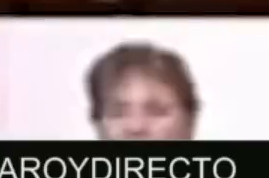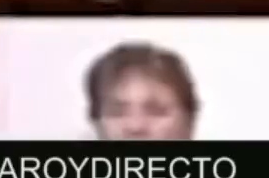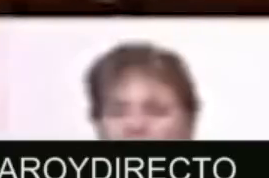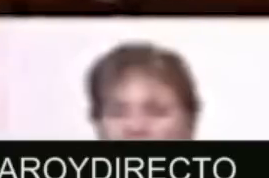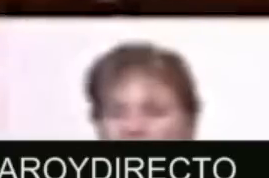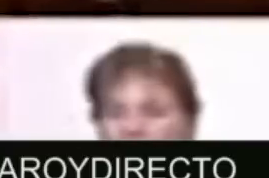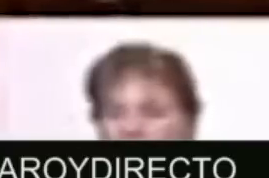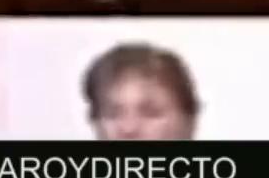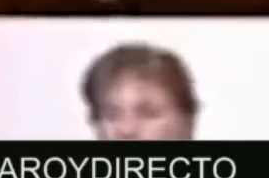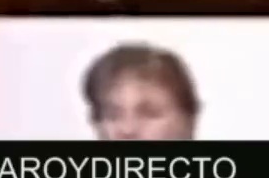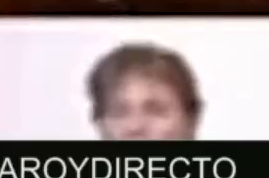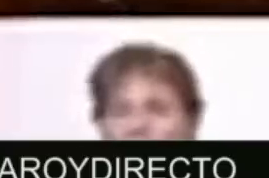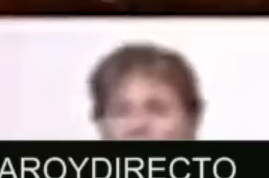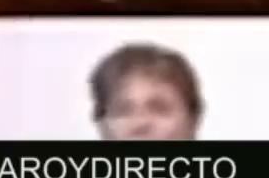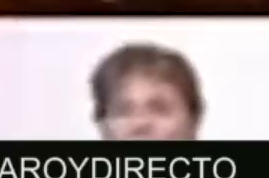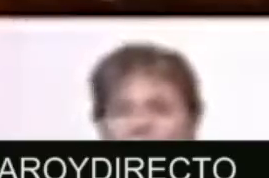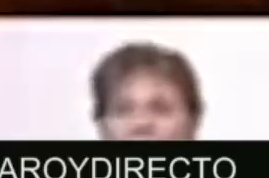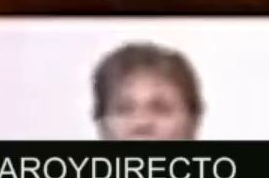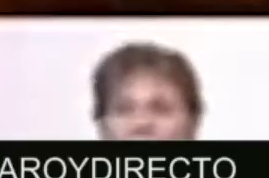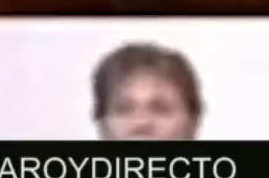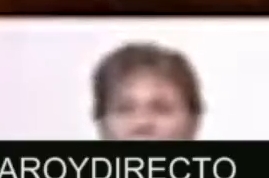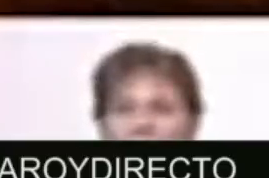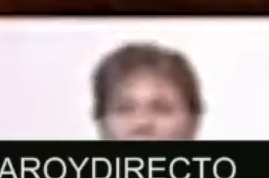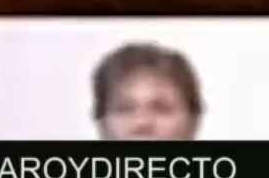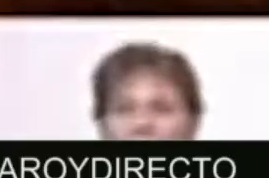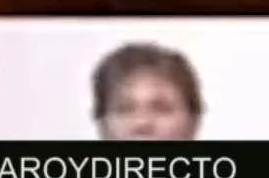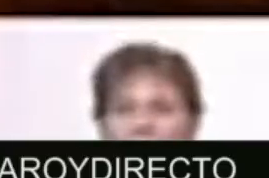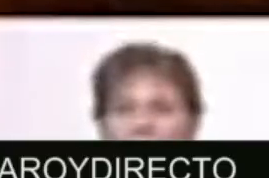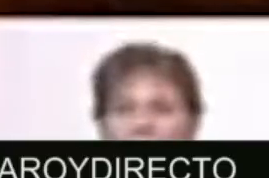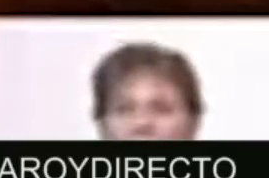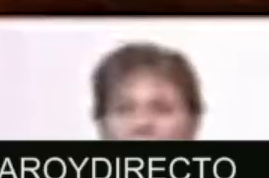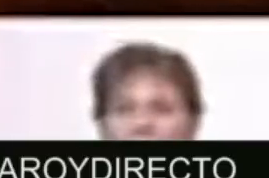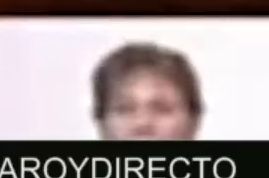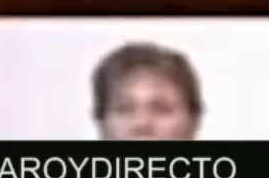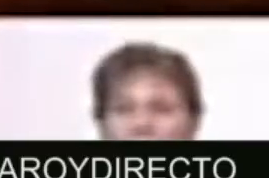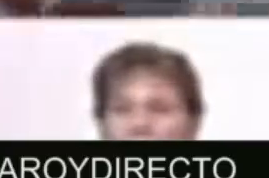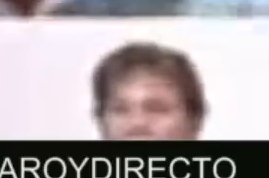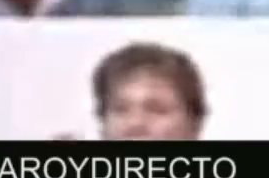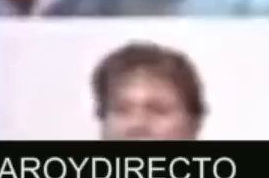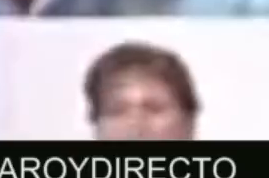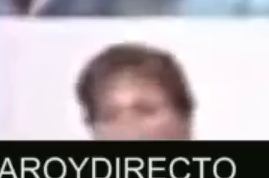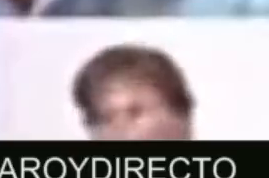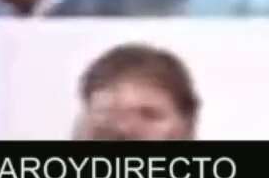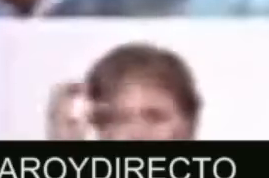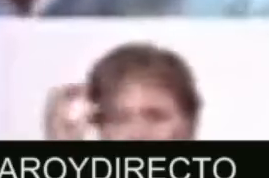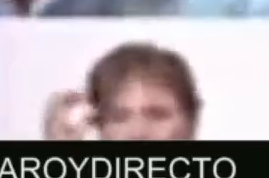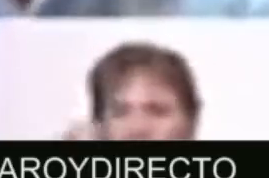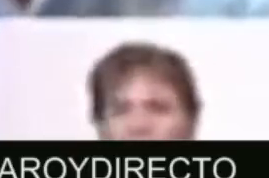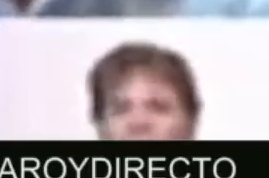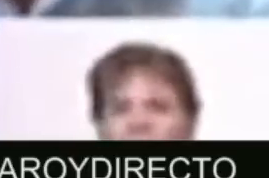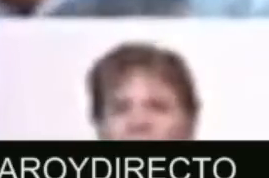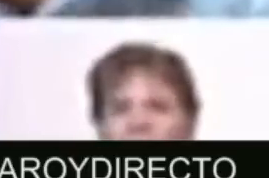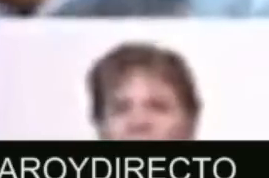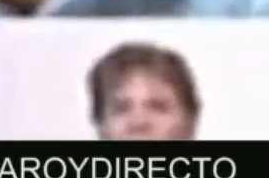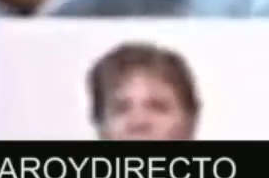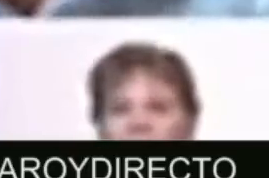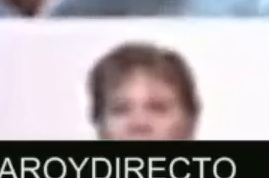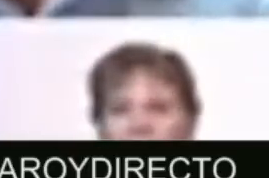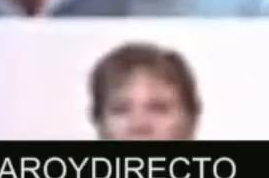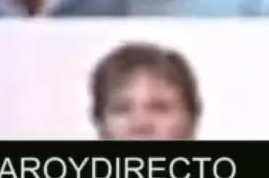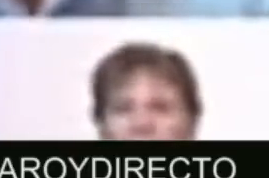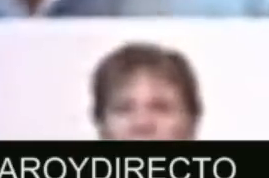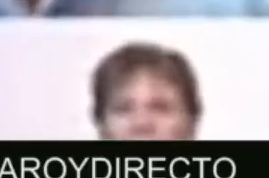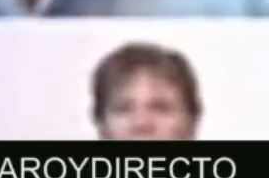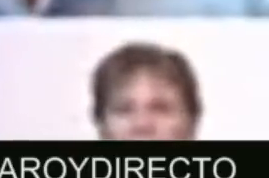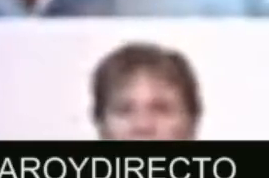micrófono. he solicitado que esta audiencia sea de carácter, Señor Pedro he Castillo. solicitado que esta audiencia sea de carácter presencial.